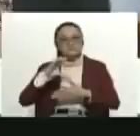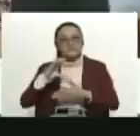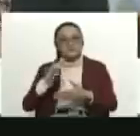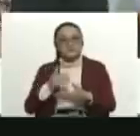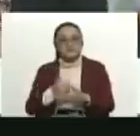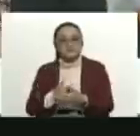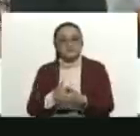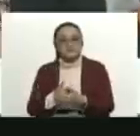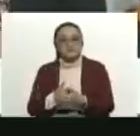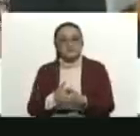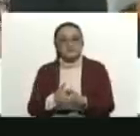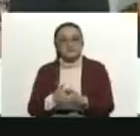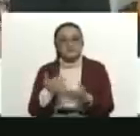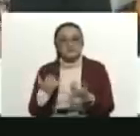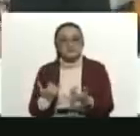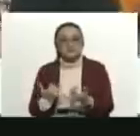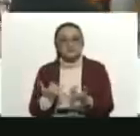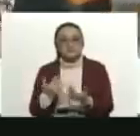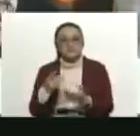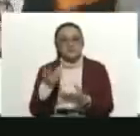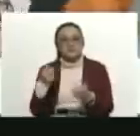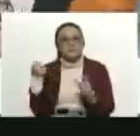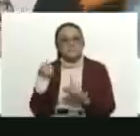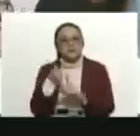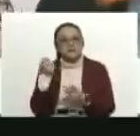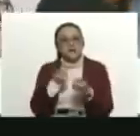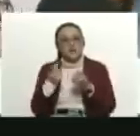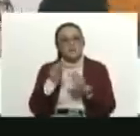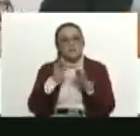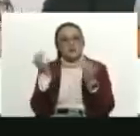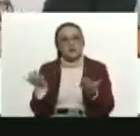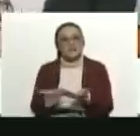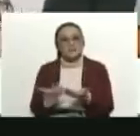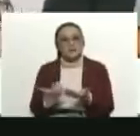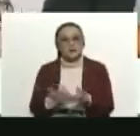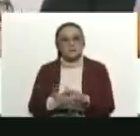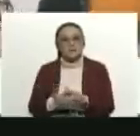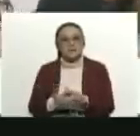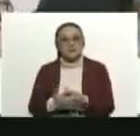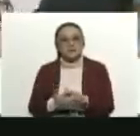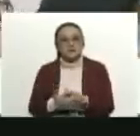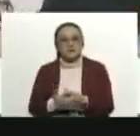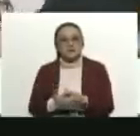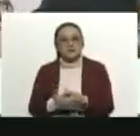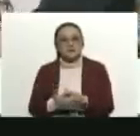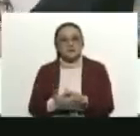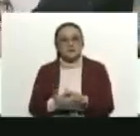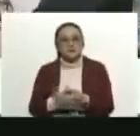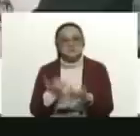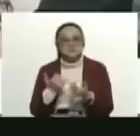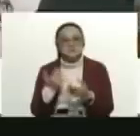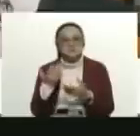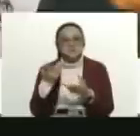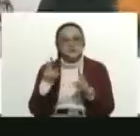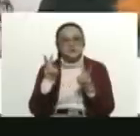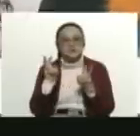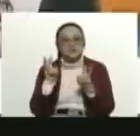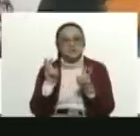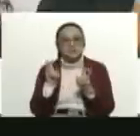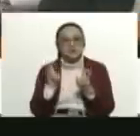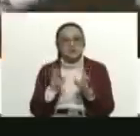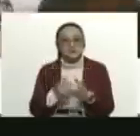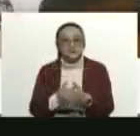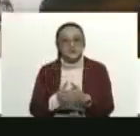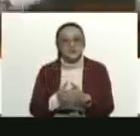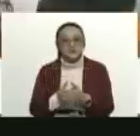procesos impactan positivamente la vida, la economía mundial. Son grandes oportunidades para la generación de empleo, para el